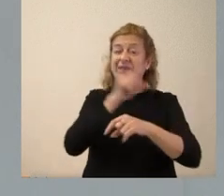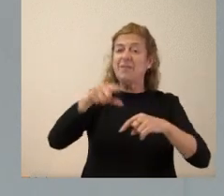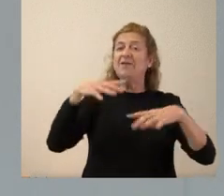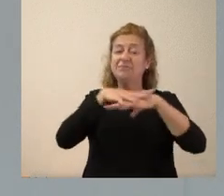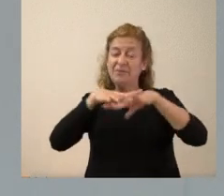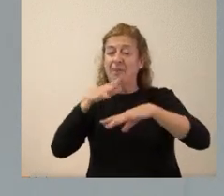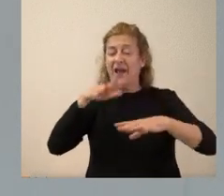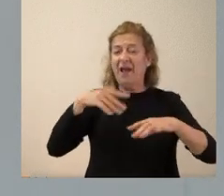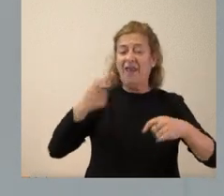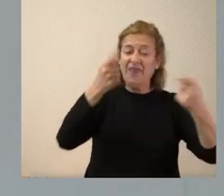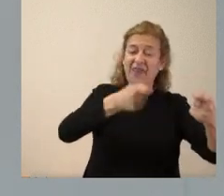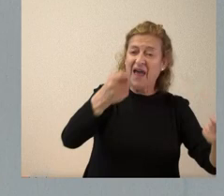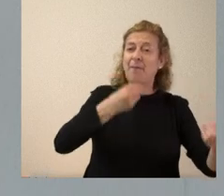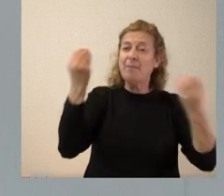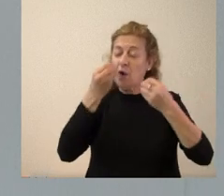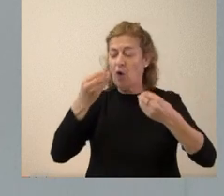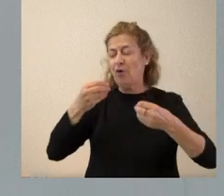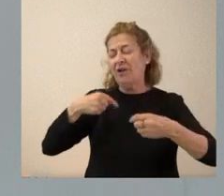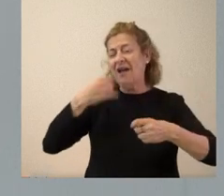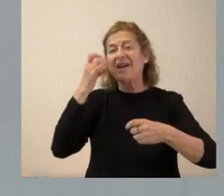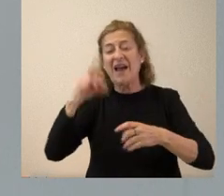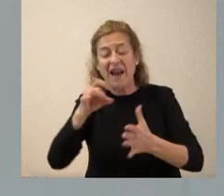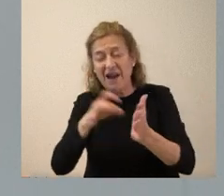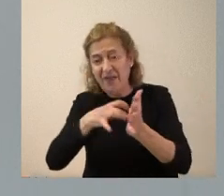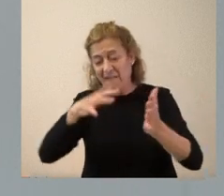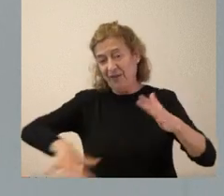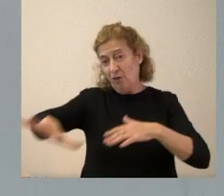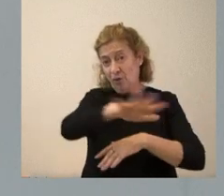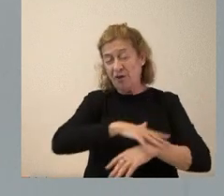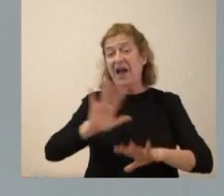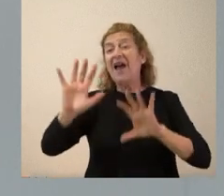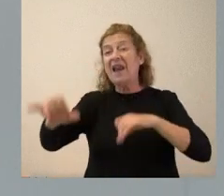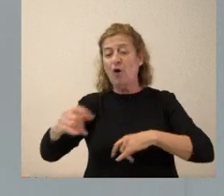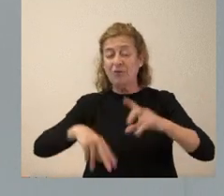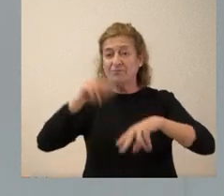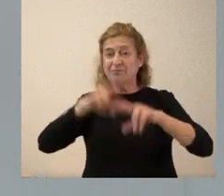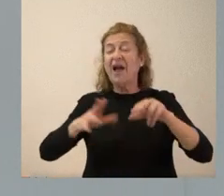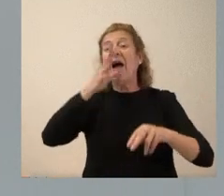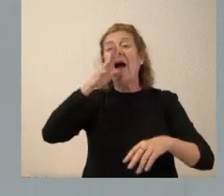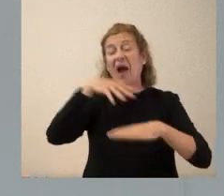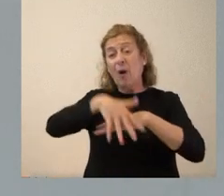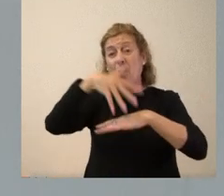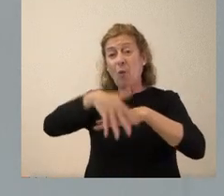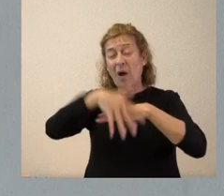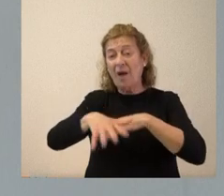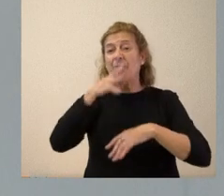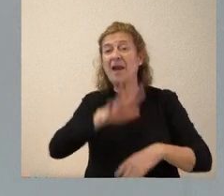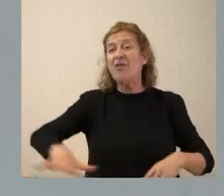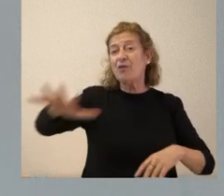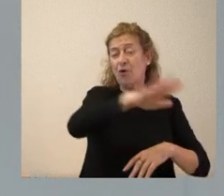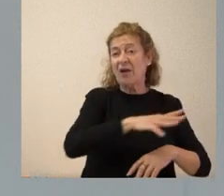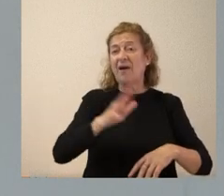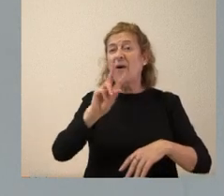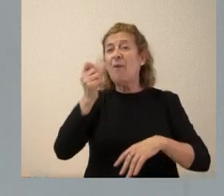que mejoran la dotación y la calidad de Estos espacios en León la construcción de una depuradora de aguas residuales para el polígono Industrial del